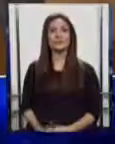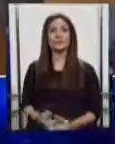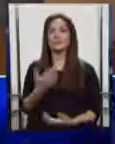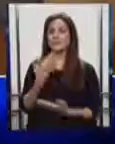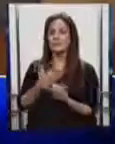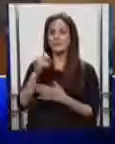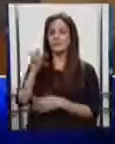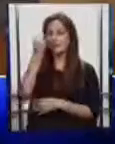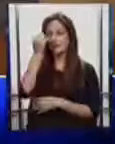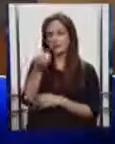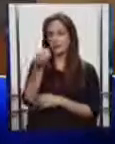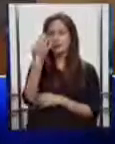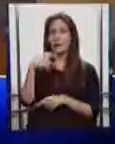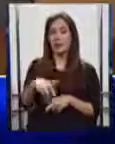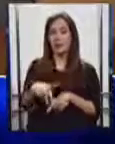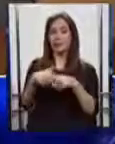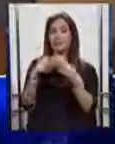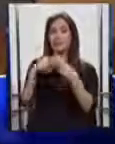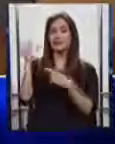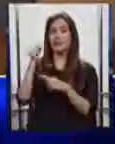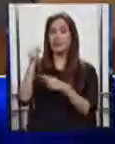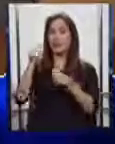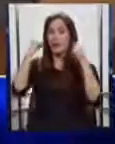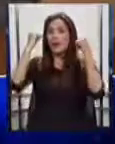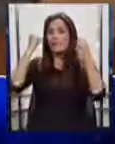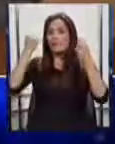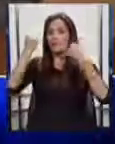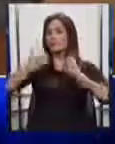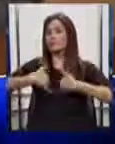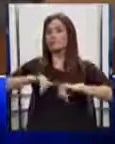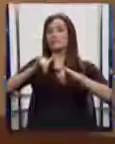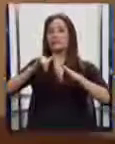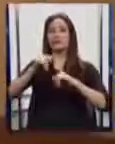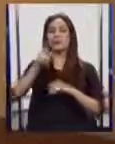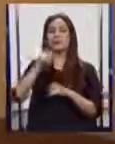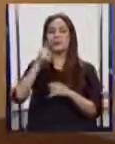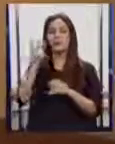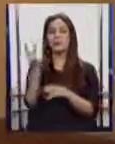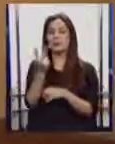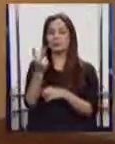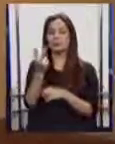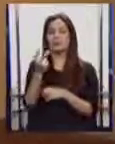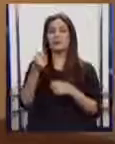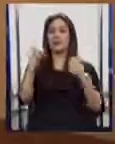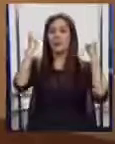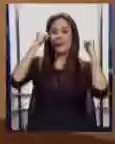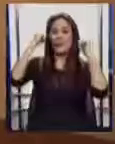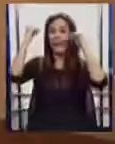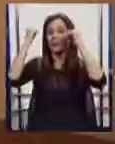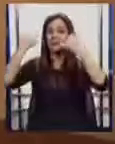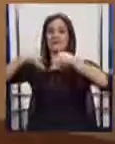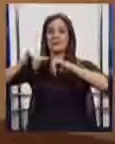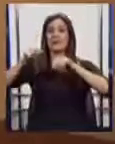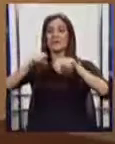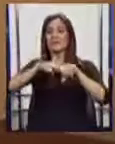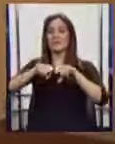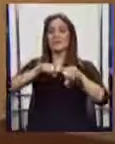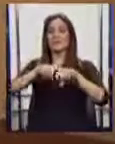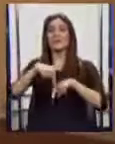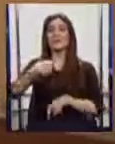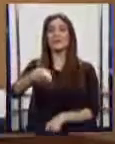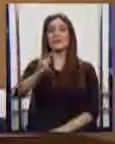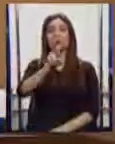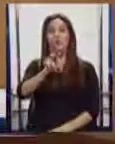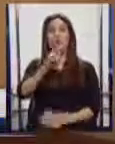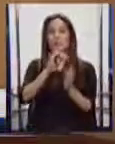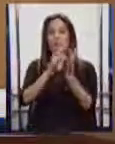Gracias, buenos días. Con el inicio formal de la campaña política, los candidatos finalistas que terciarán en el balotaje el próximo 2 de abril